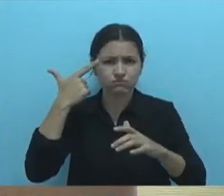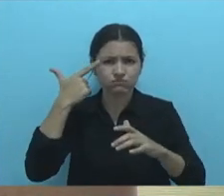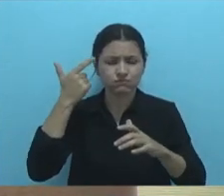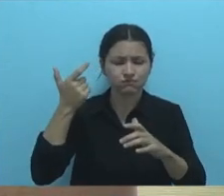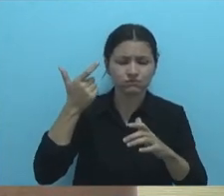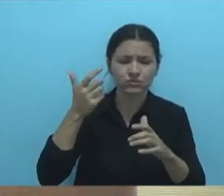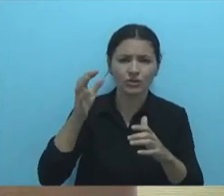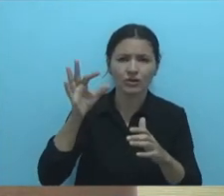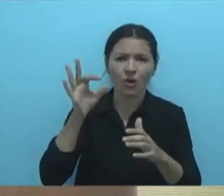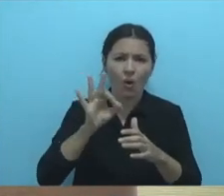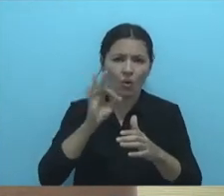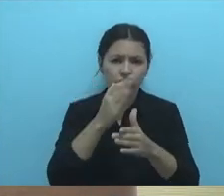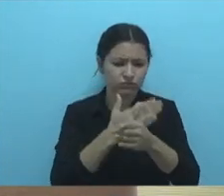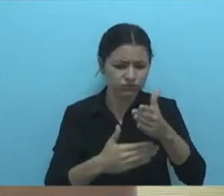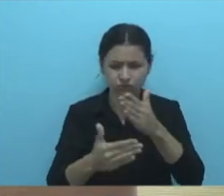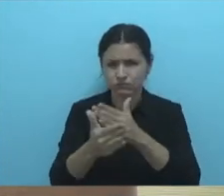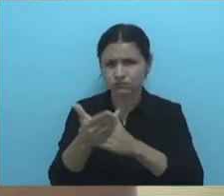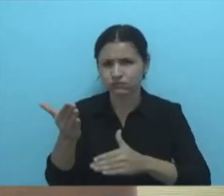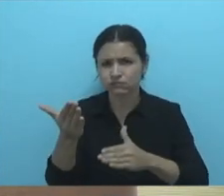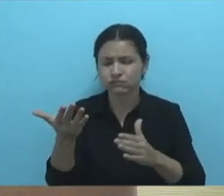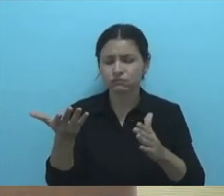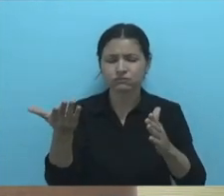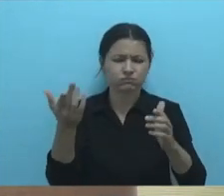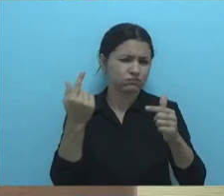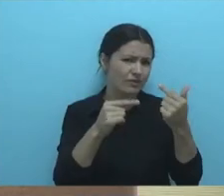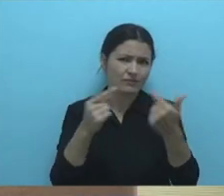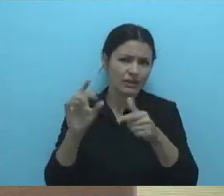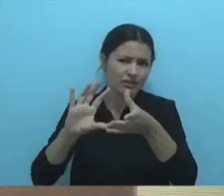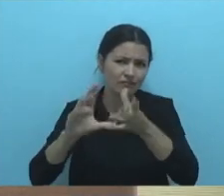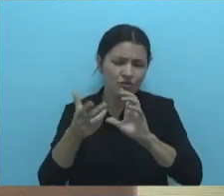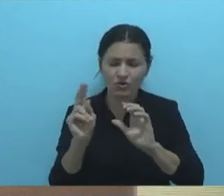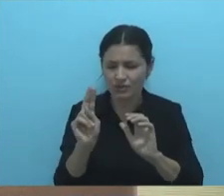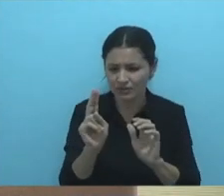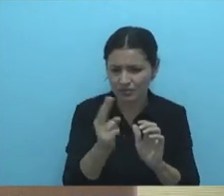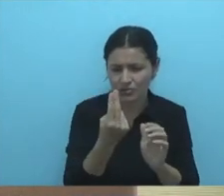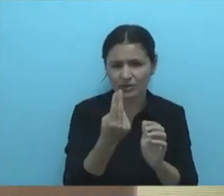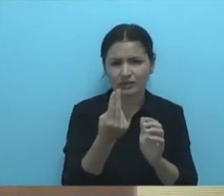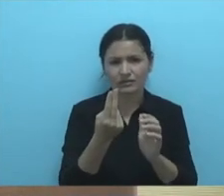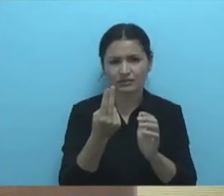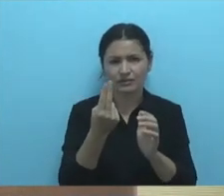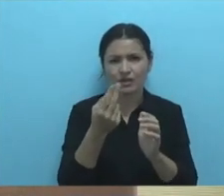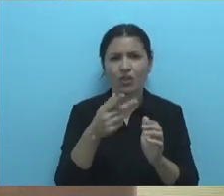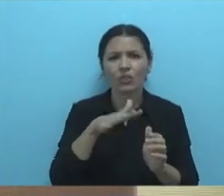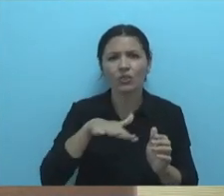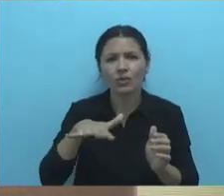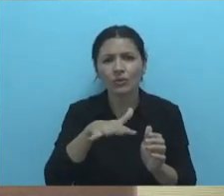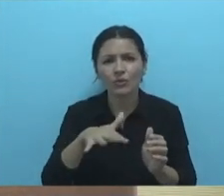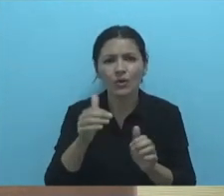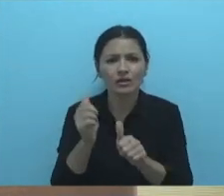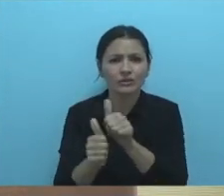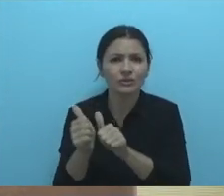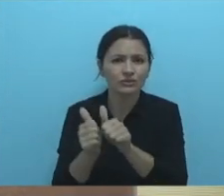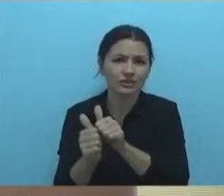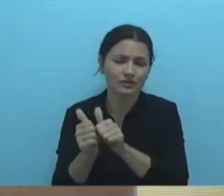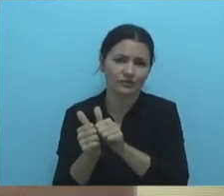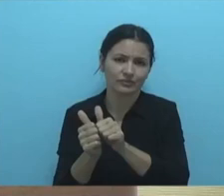mayoritariamente de chicas y chicos adolescentes justamente en el lugar en donde belgrano enarboló por primera vez la bandera para que